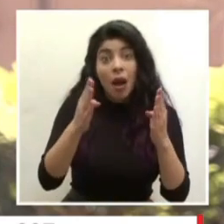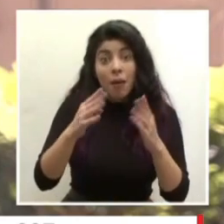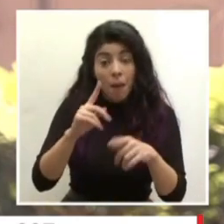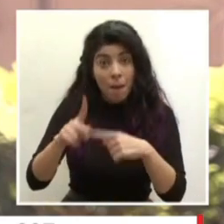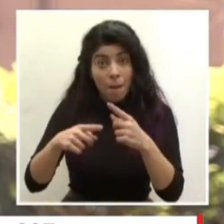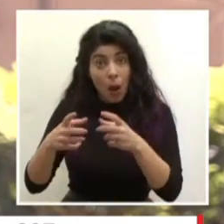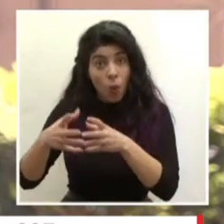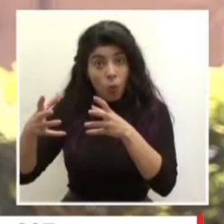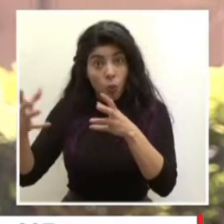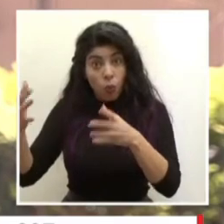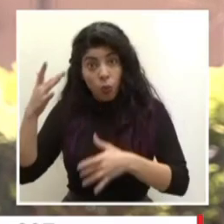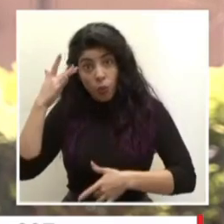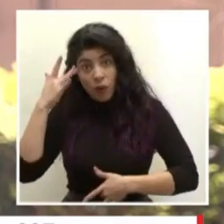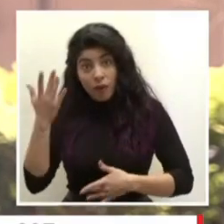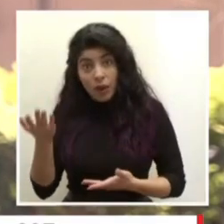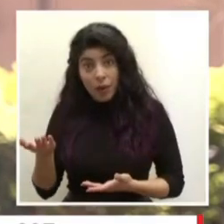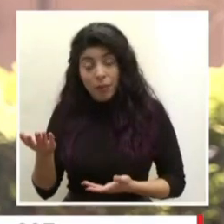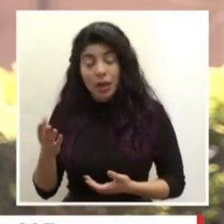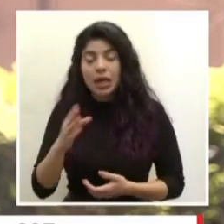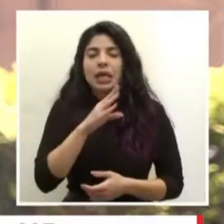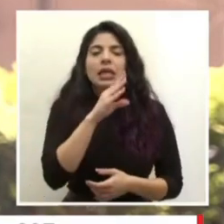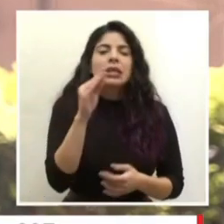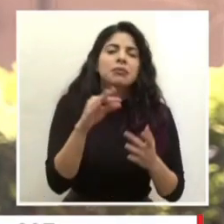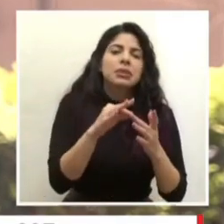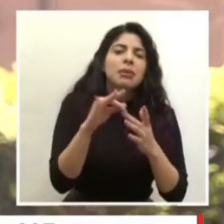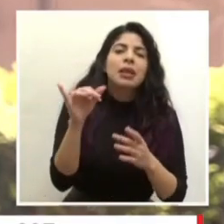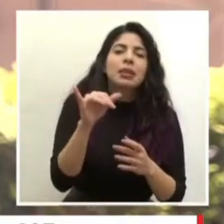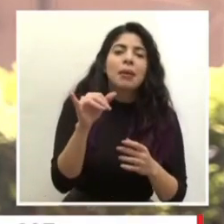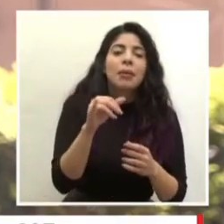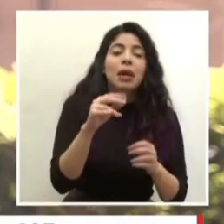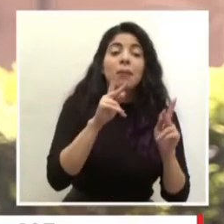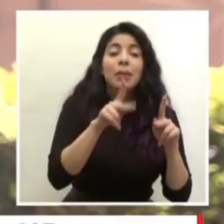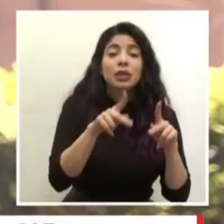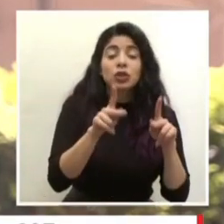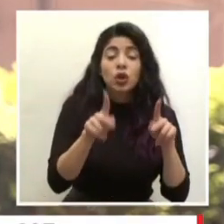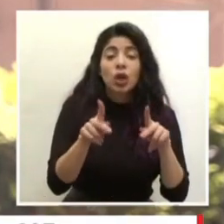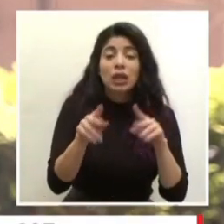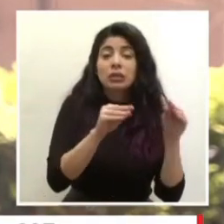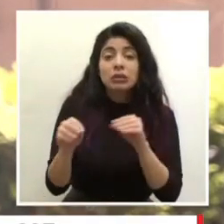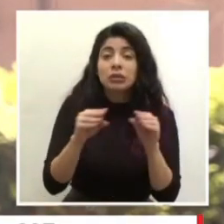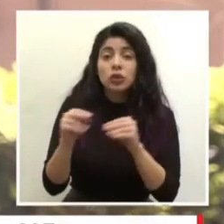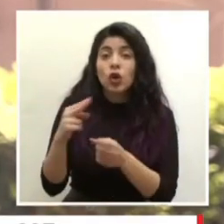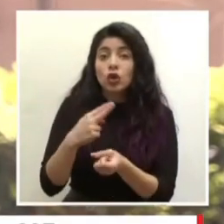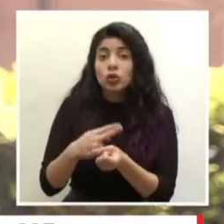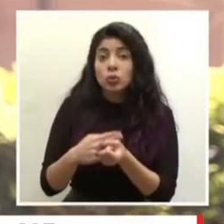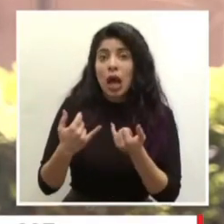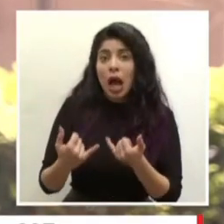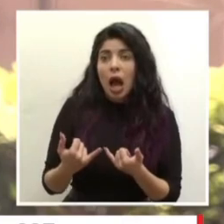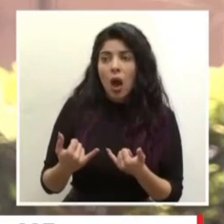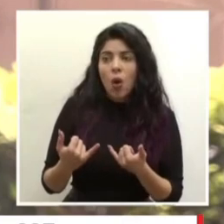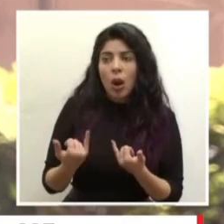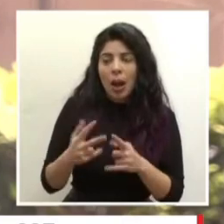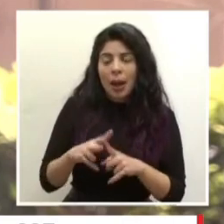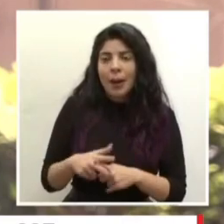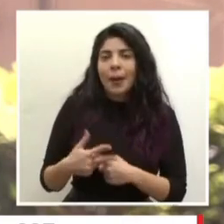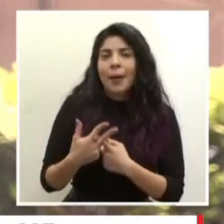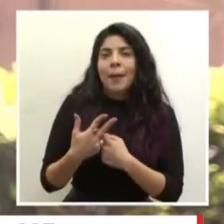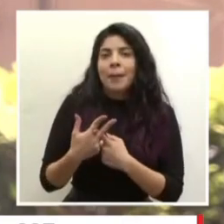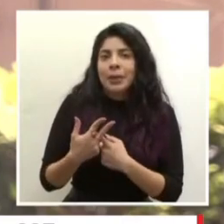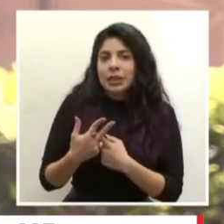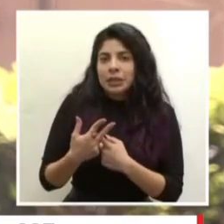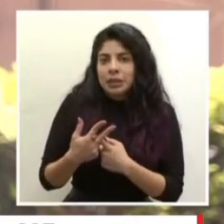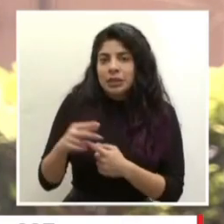al crecimiento de los casos y particularmente también de las hospitalizaciones, ahorita que ya comienzan a